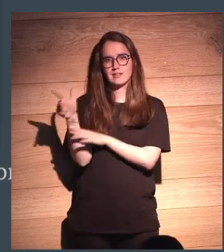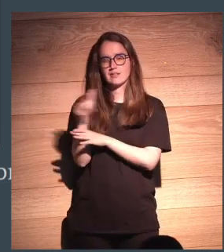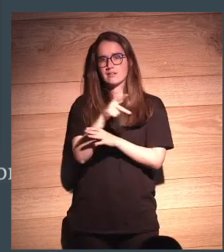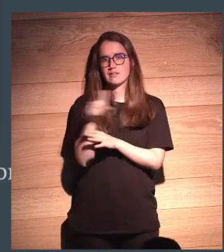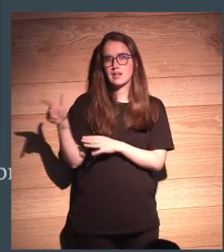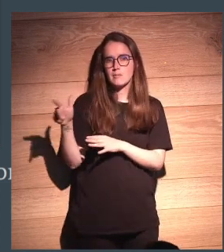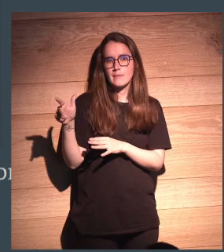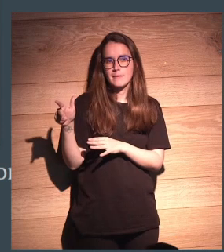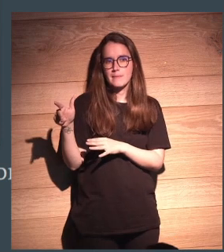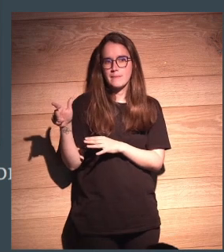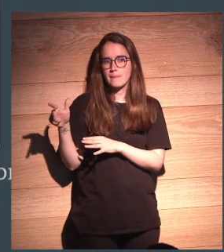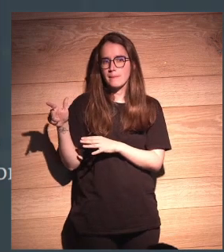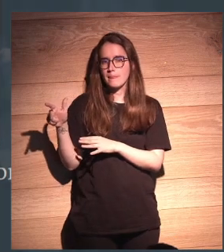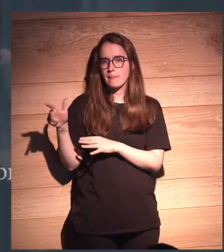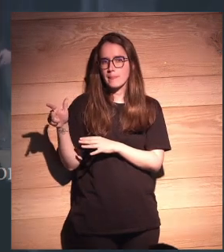para